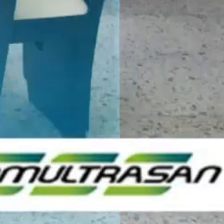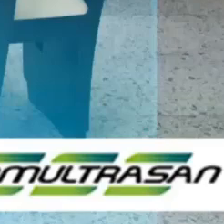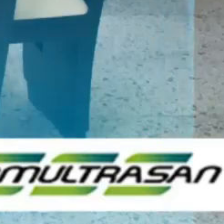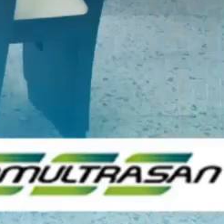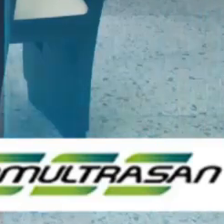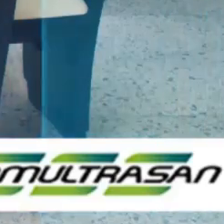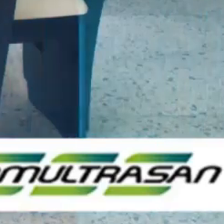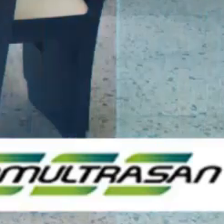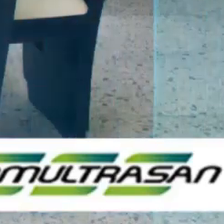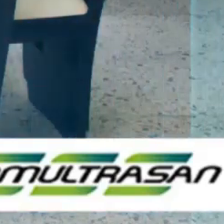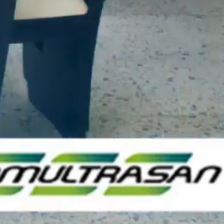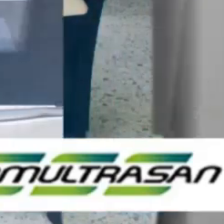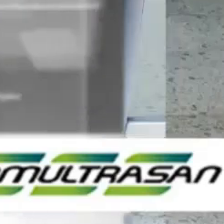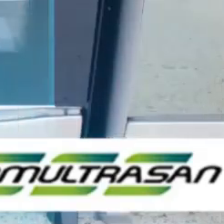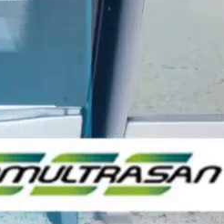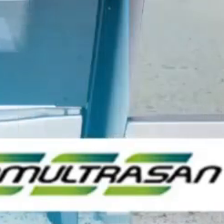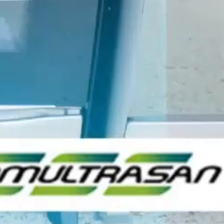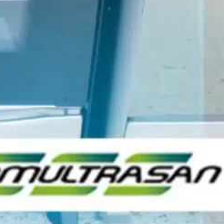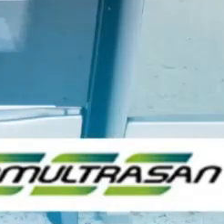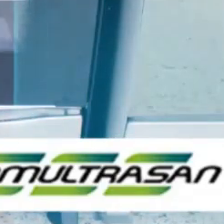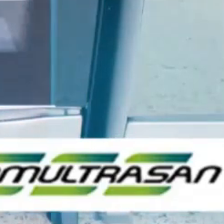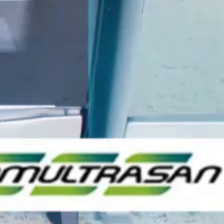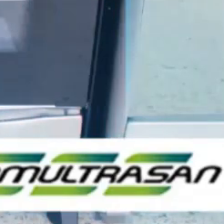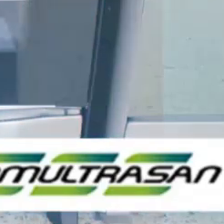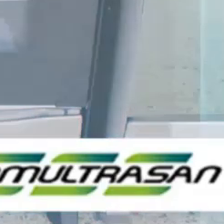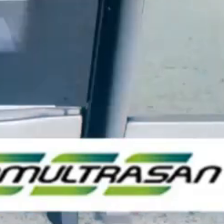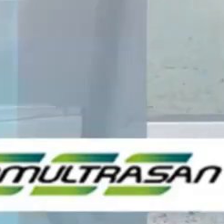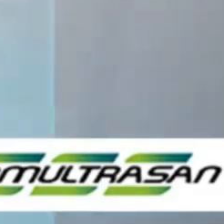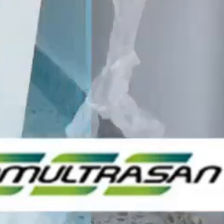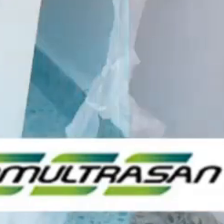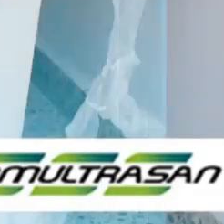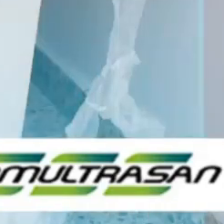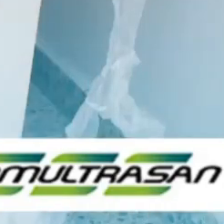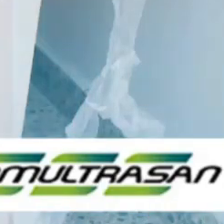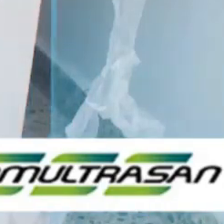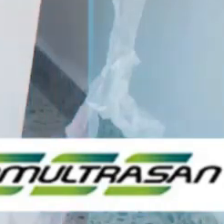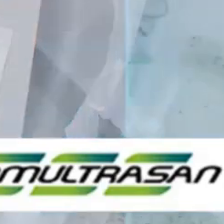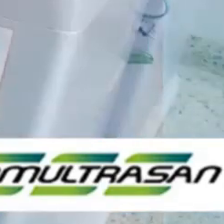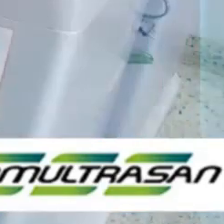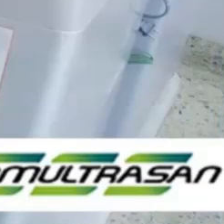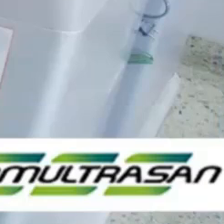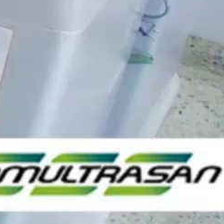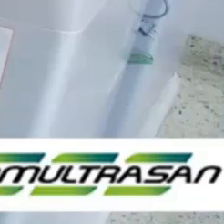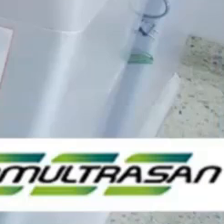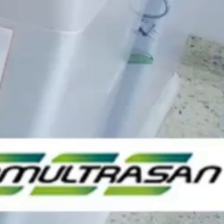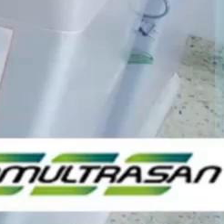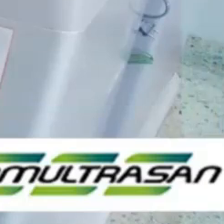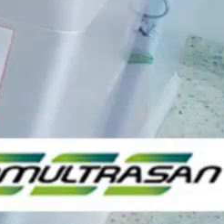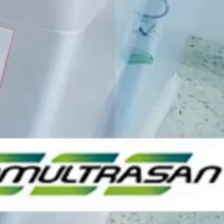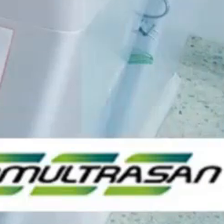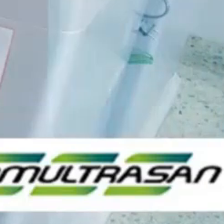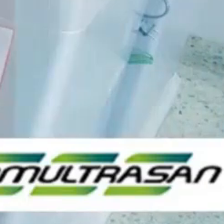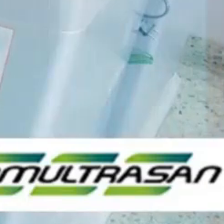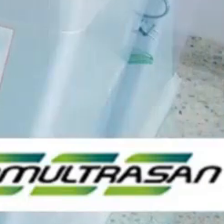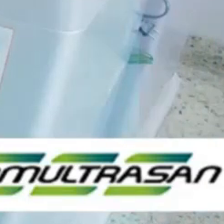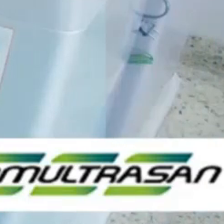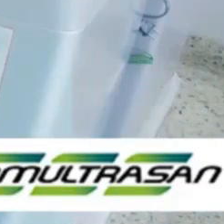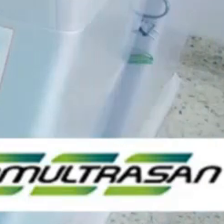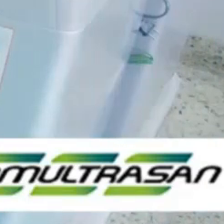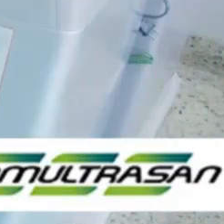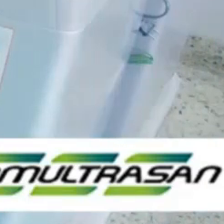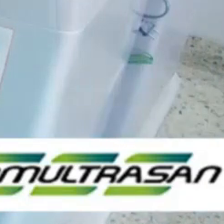amplios descuentos, planes de pago personales, por libranza y con la ESA. Nuestra pasión es mejorar su vida. Visítenos.